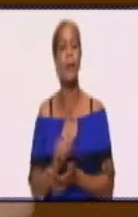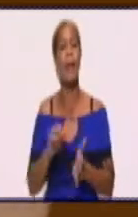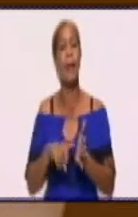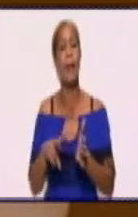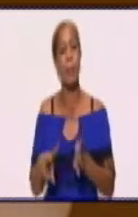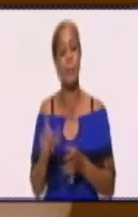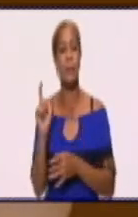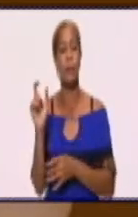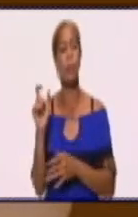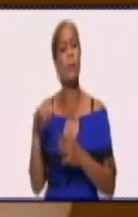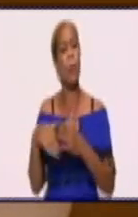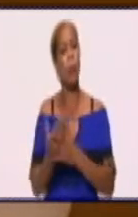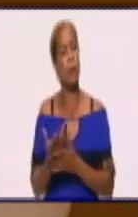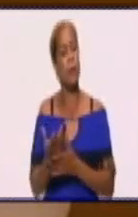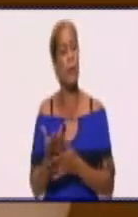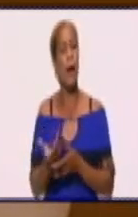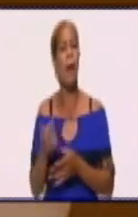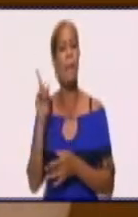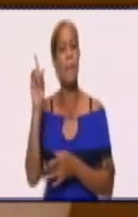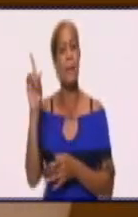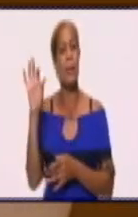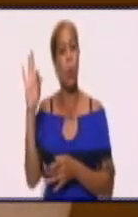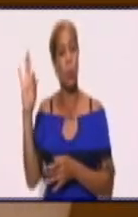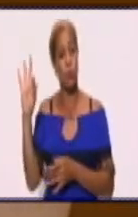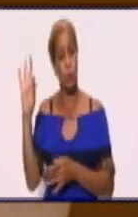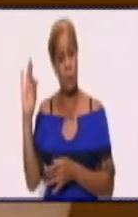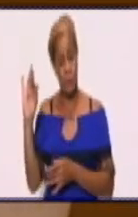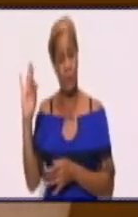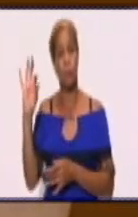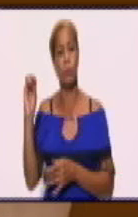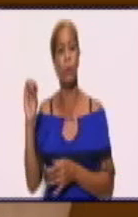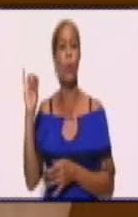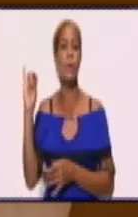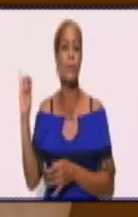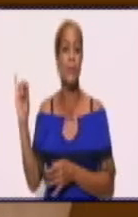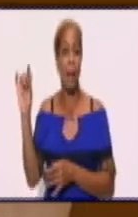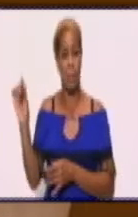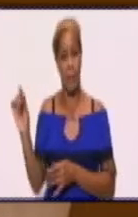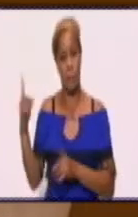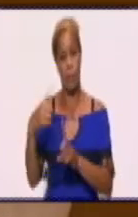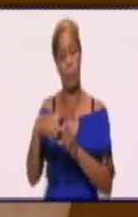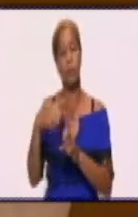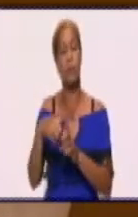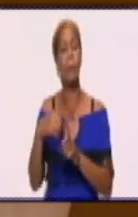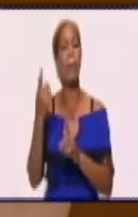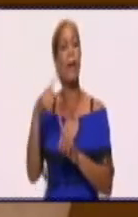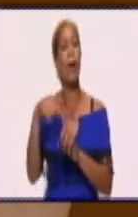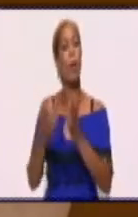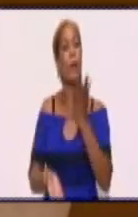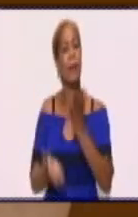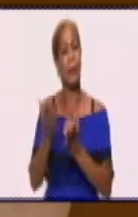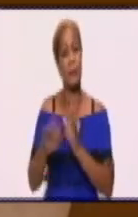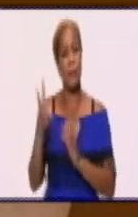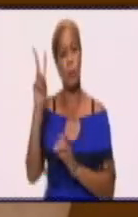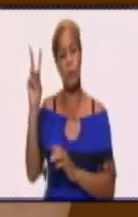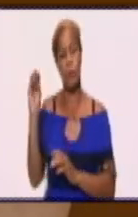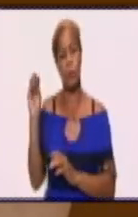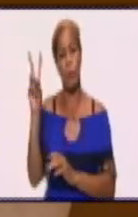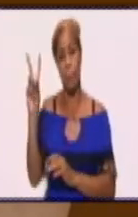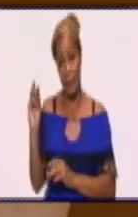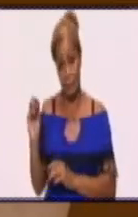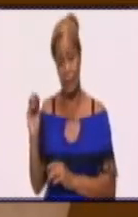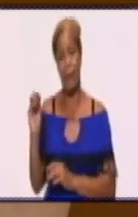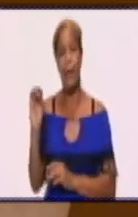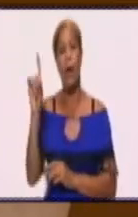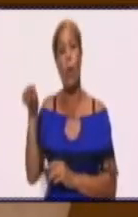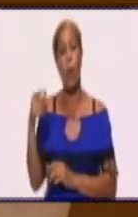en los últimos días reporta 1.806 casos ya confirmados para una tasa de 220,8.